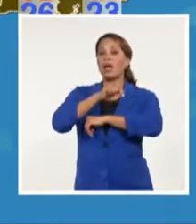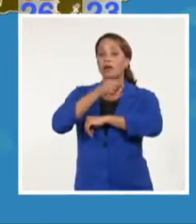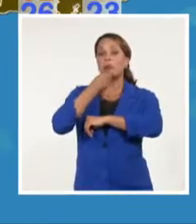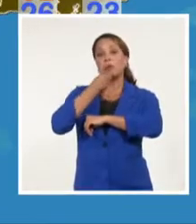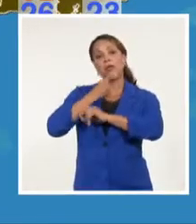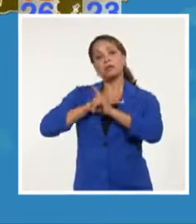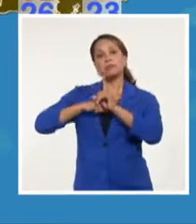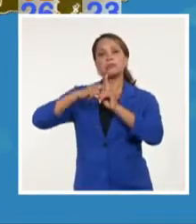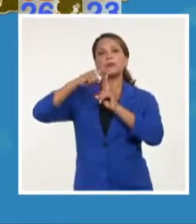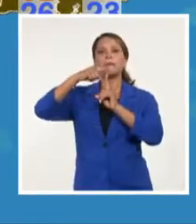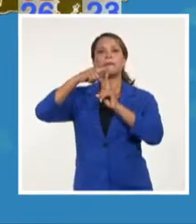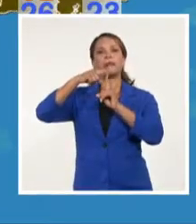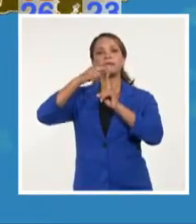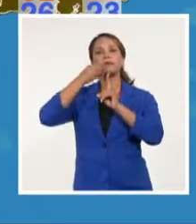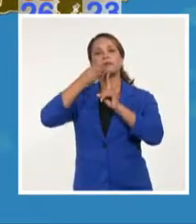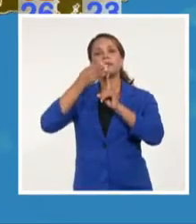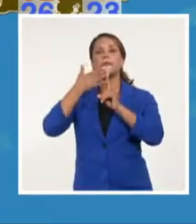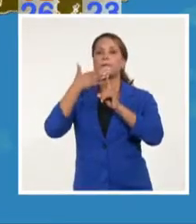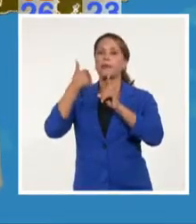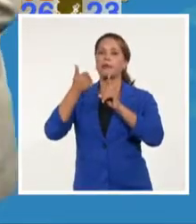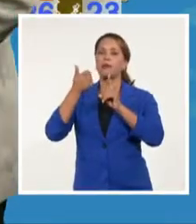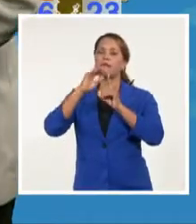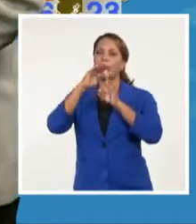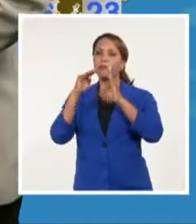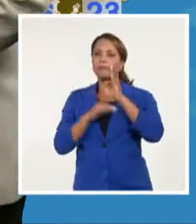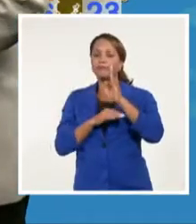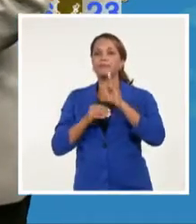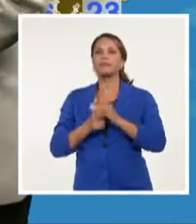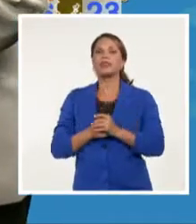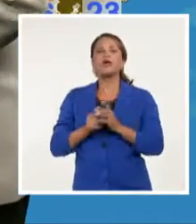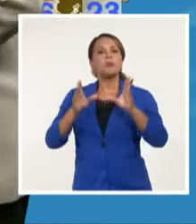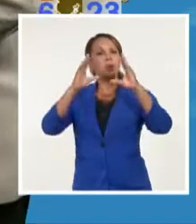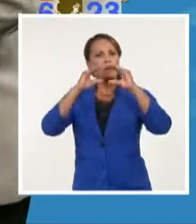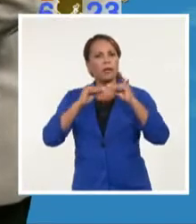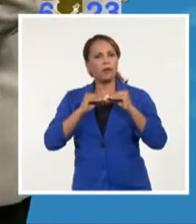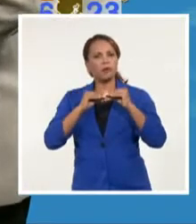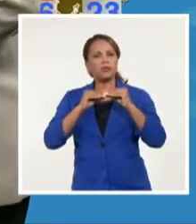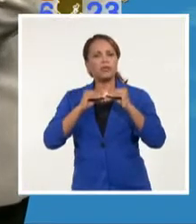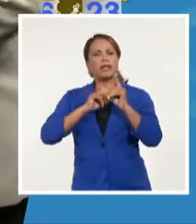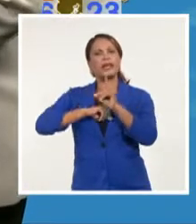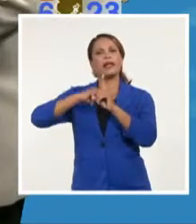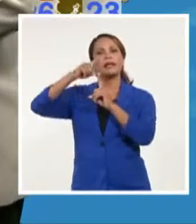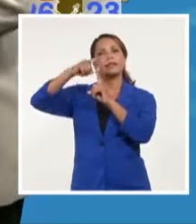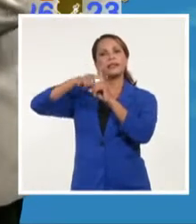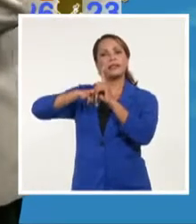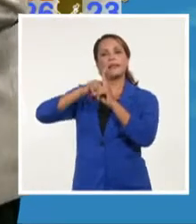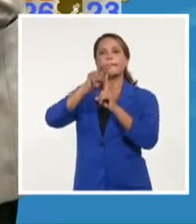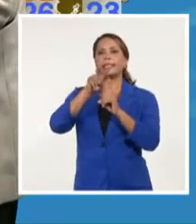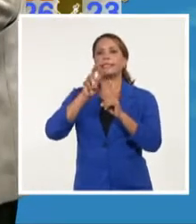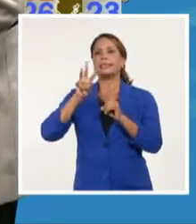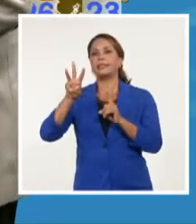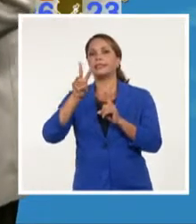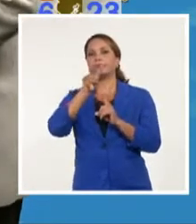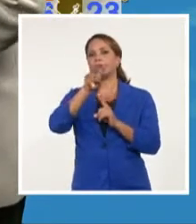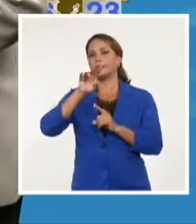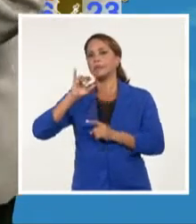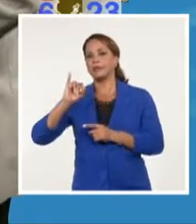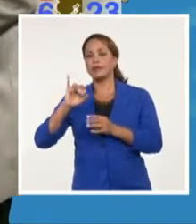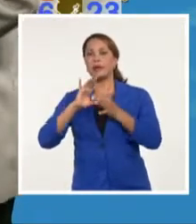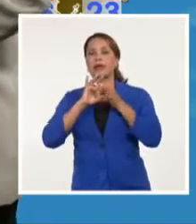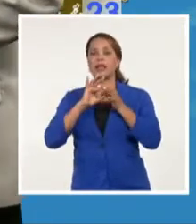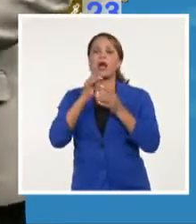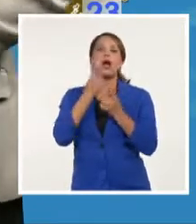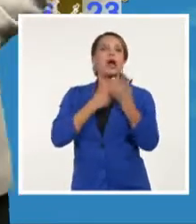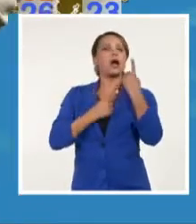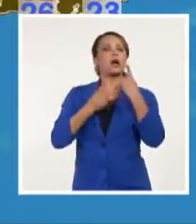máxima pudiera ser más baja. En cuanto a la noche, bueno, los valores de temperatura entre 23 y 26 grados Celsius, algún